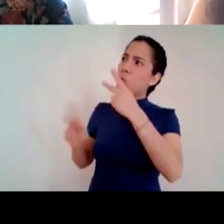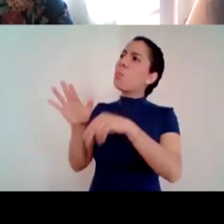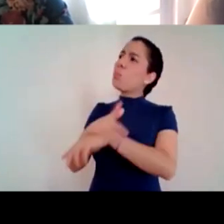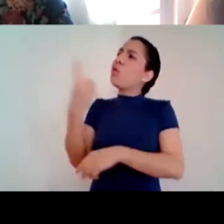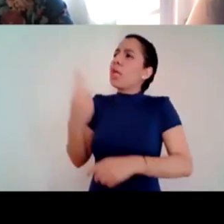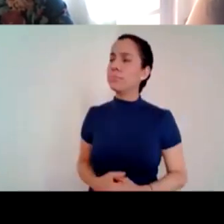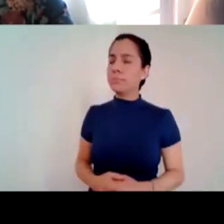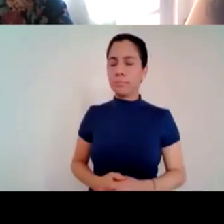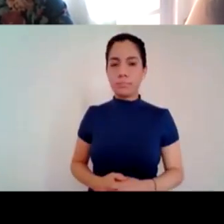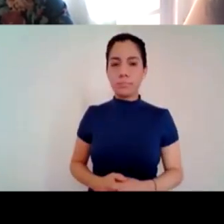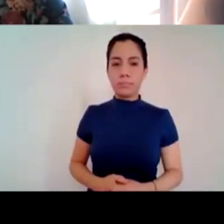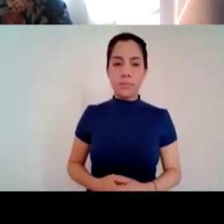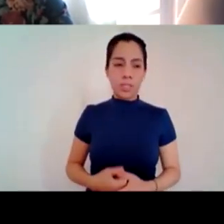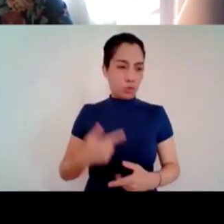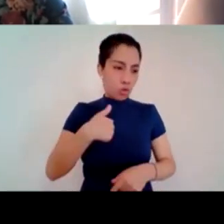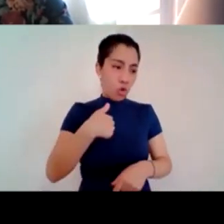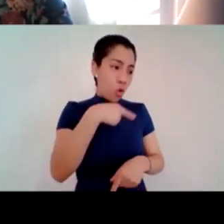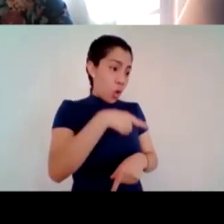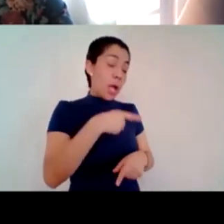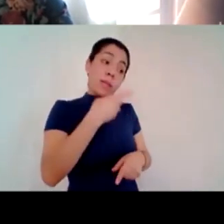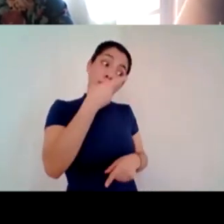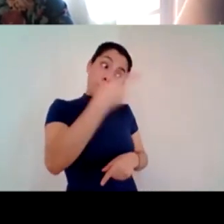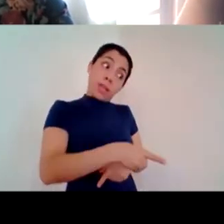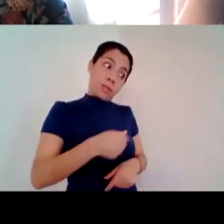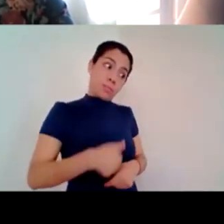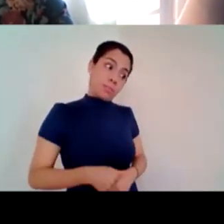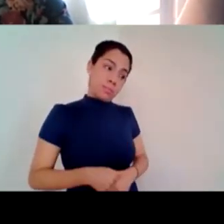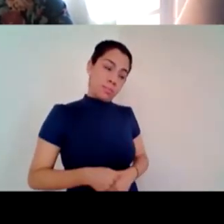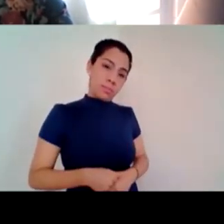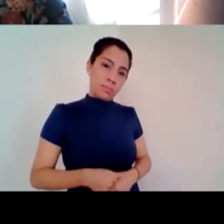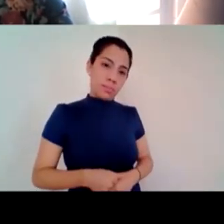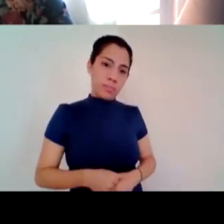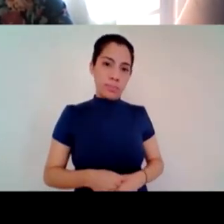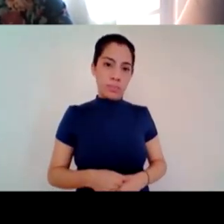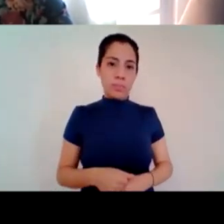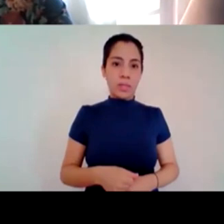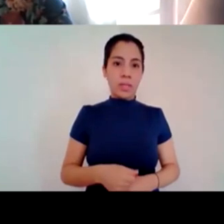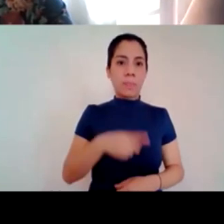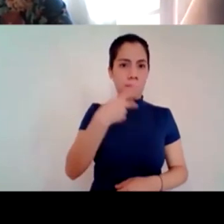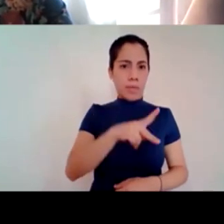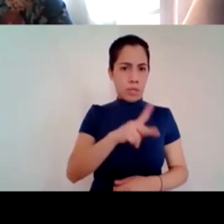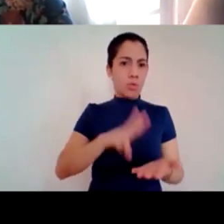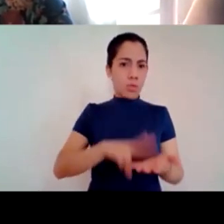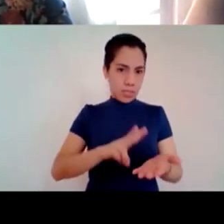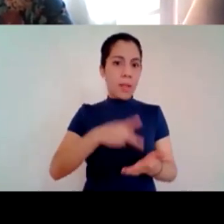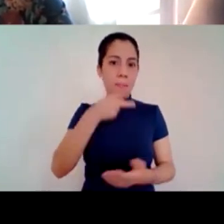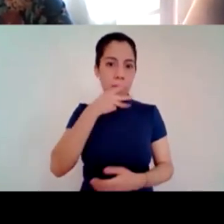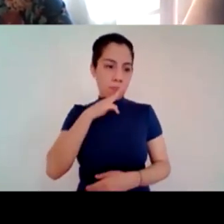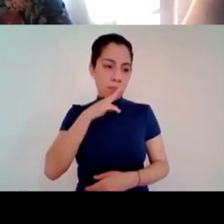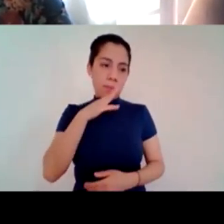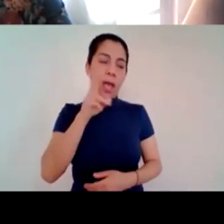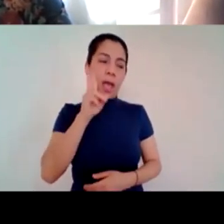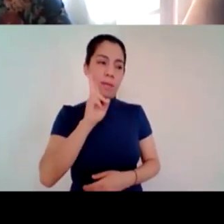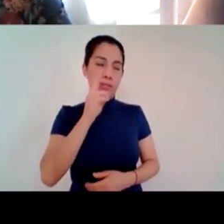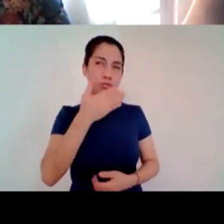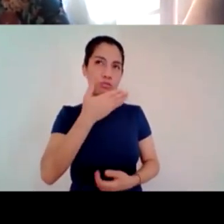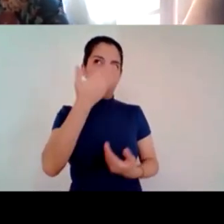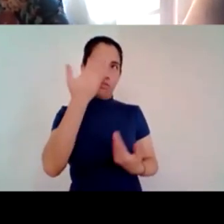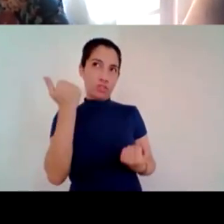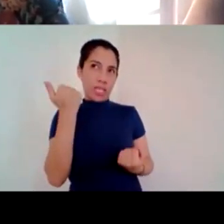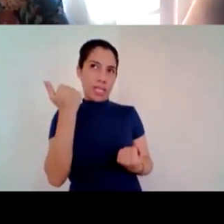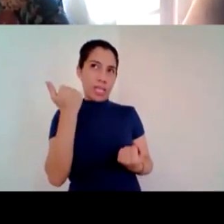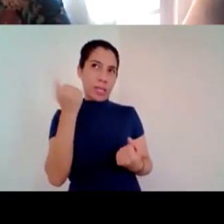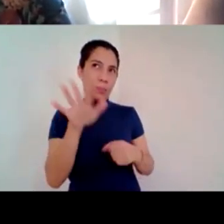solamente le digo que lo haga porque así lo digo yo pero se vale decir no sé déjame averiguar claro esa es la parte importante que si yo quiero también